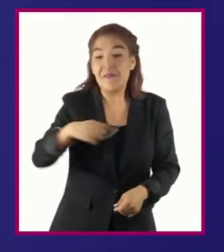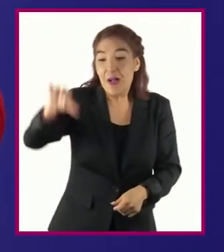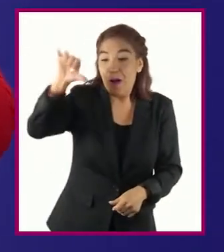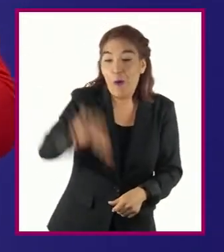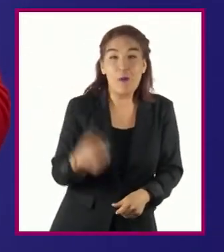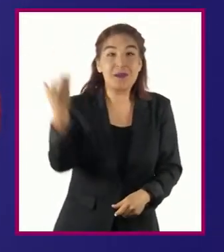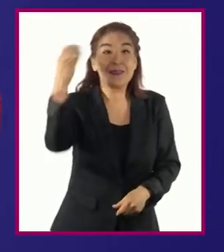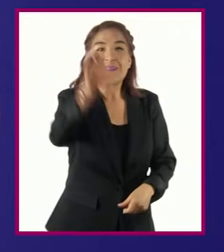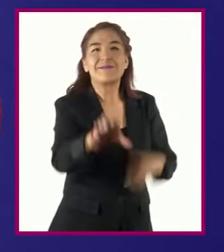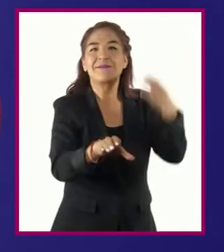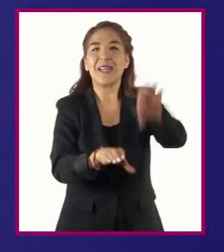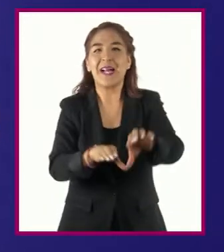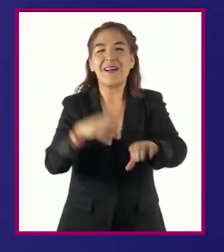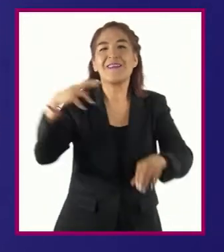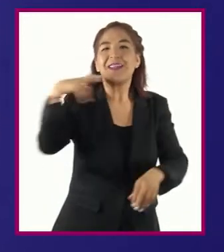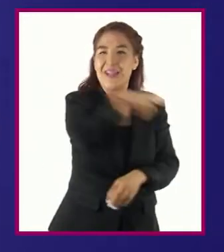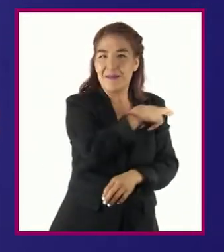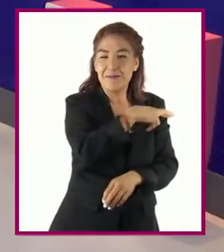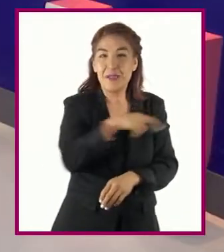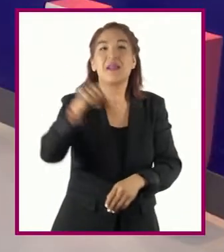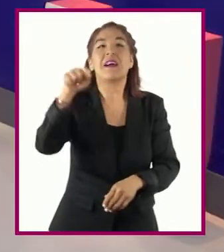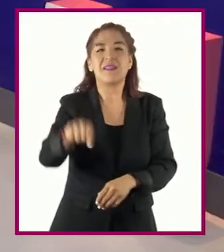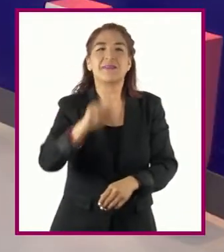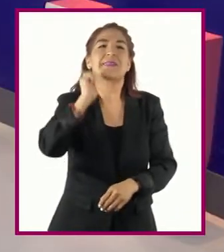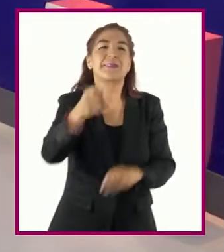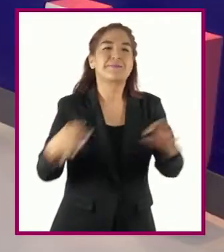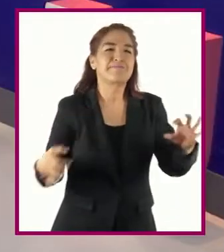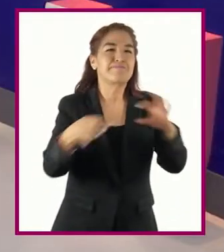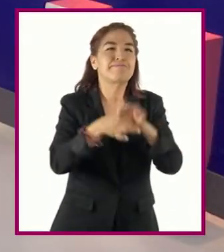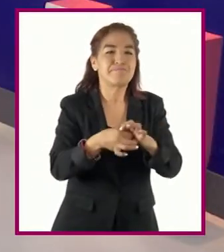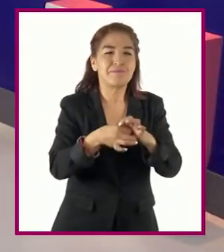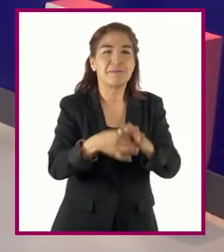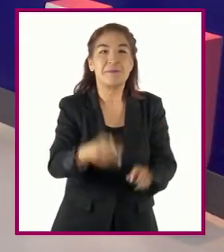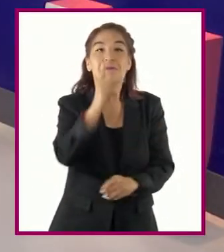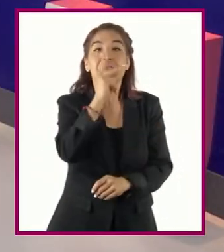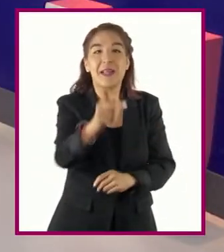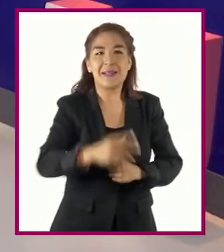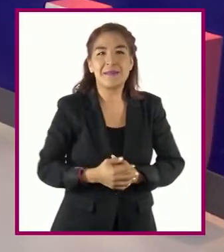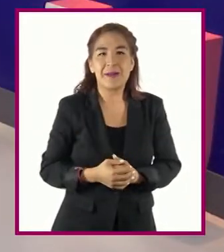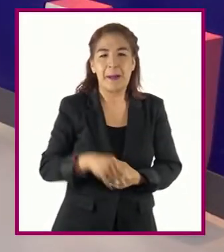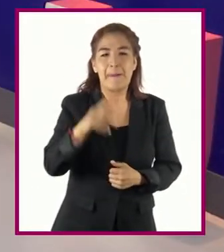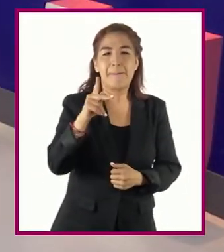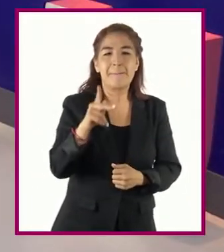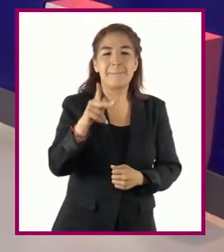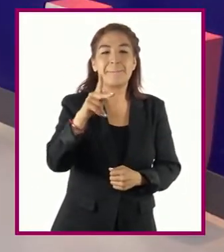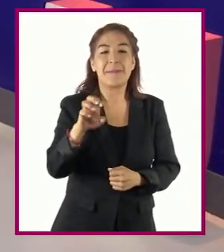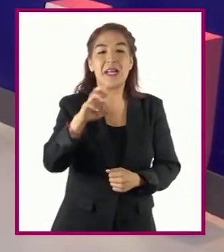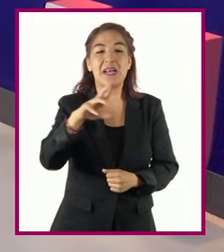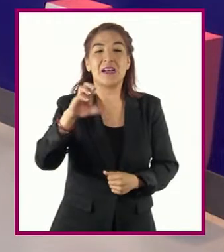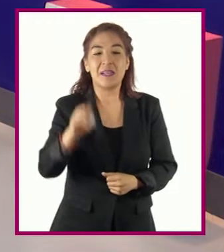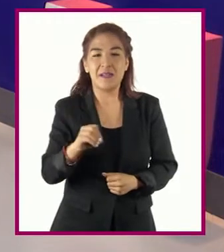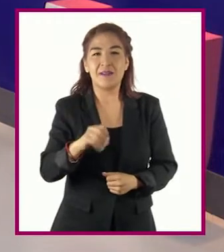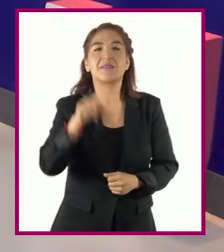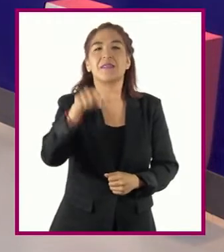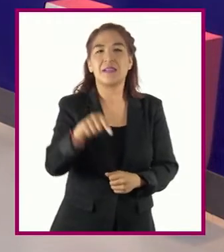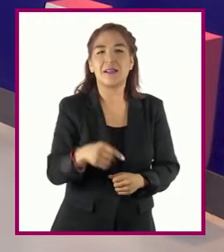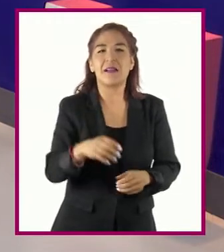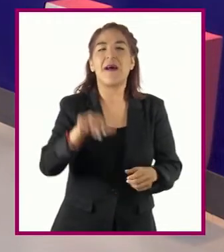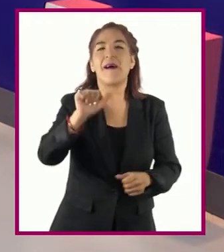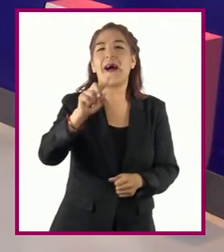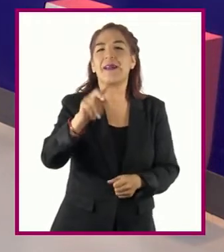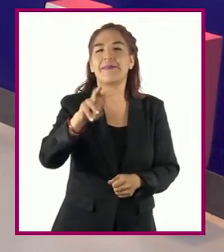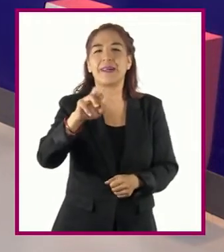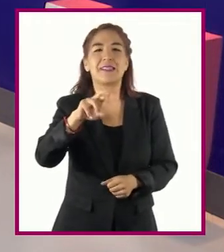compartirse rápidamente, tenemos como conector la palabra pero, y es de tipo